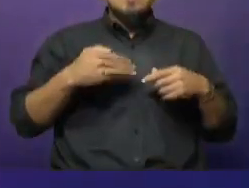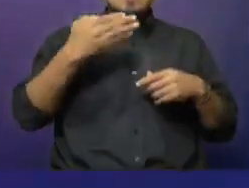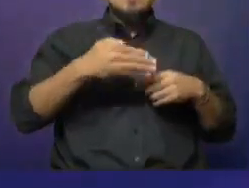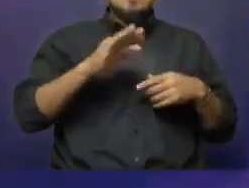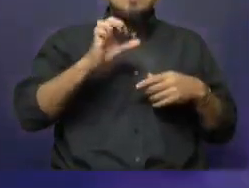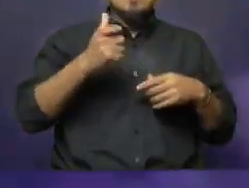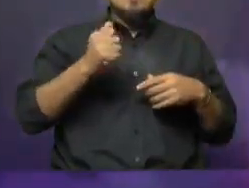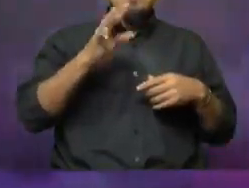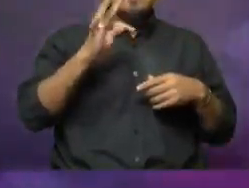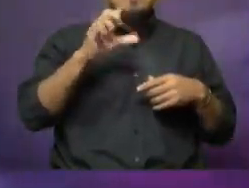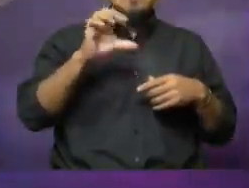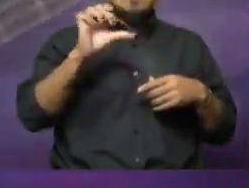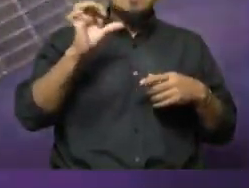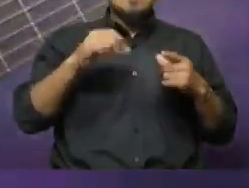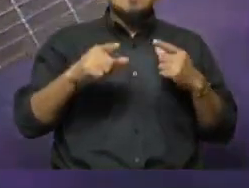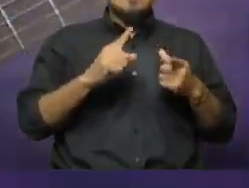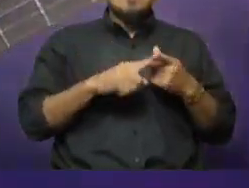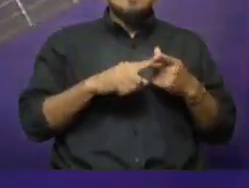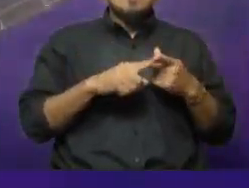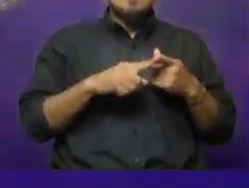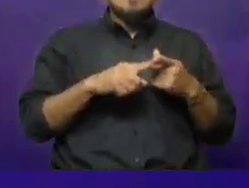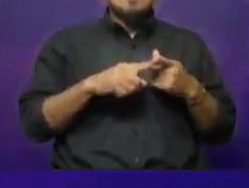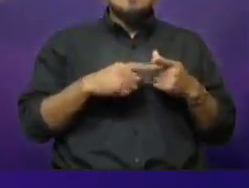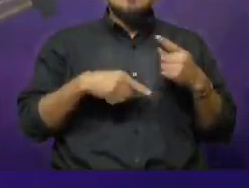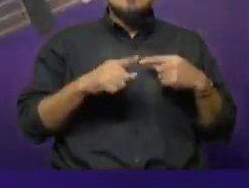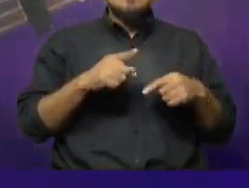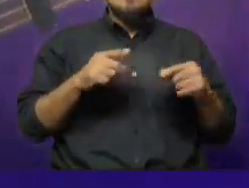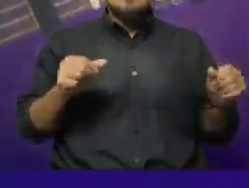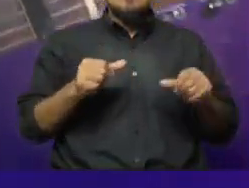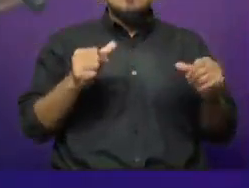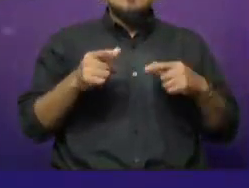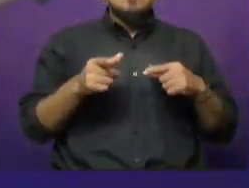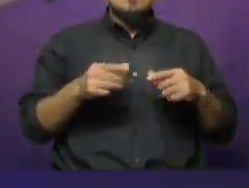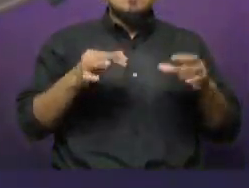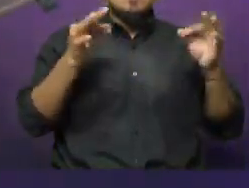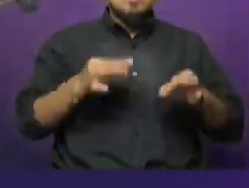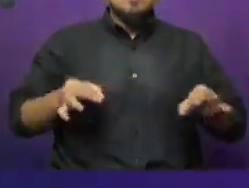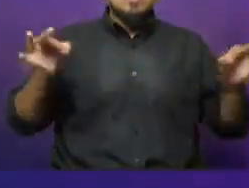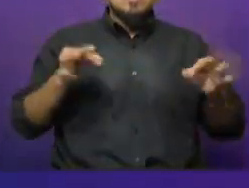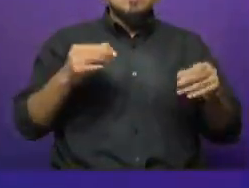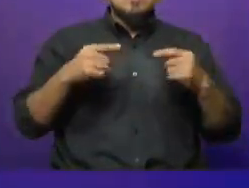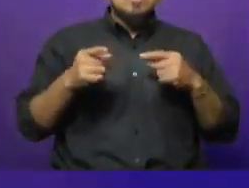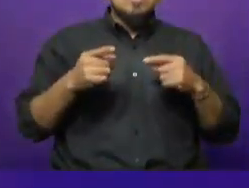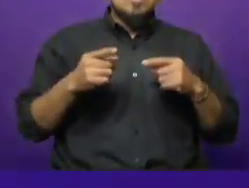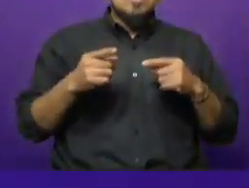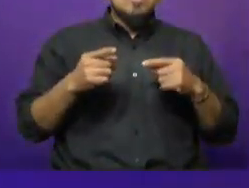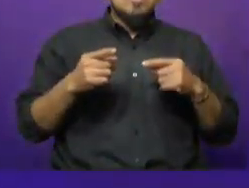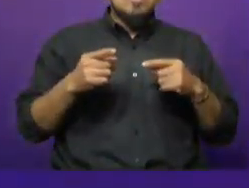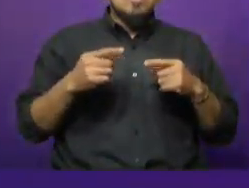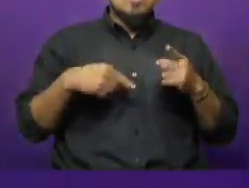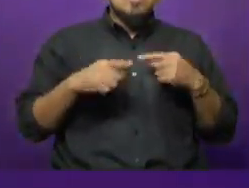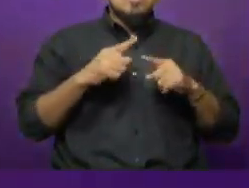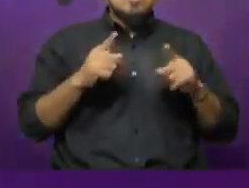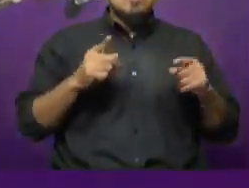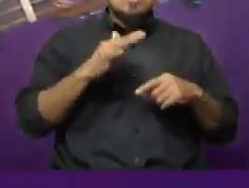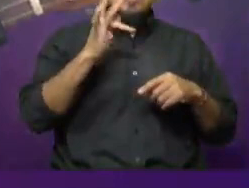roll, no quería estudiar flamenco. Entonces me terminé dedicando a la música, pero no con el